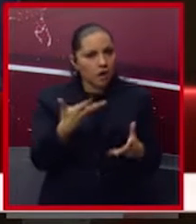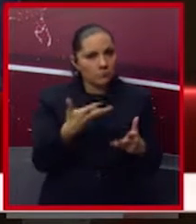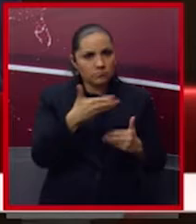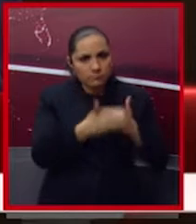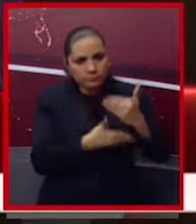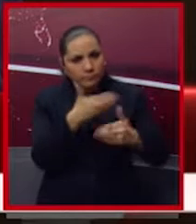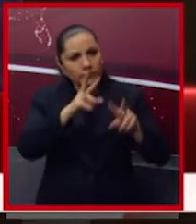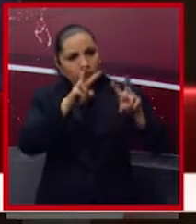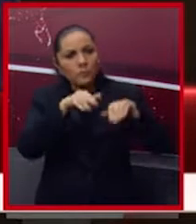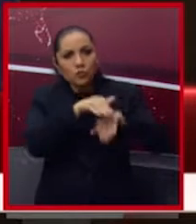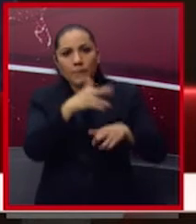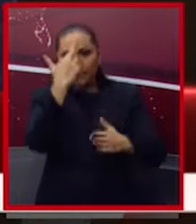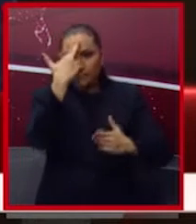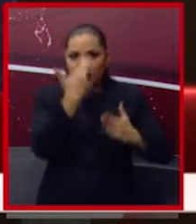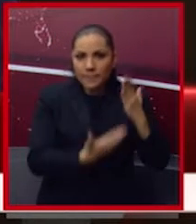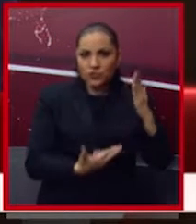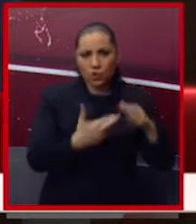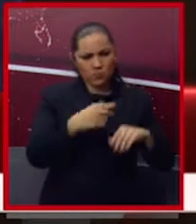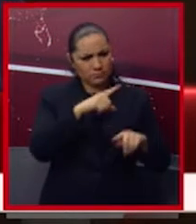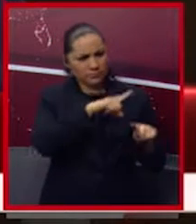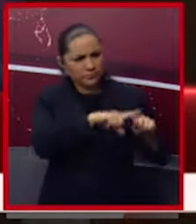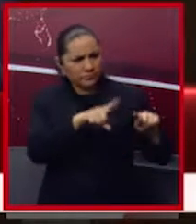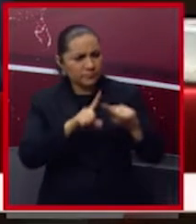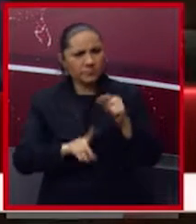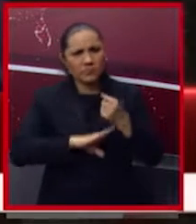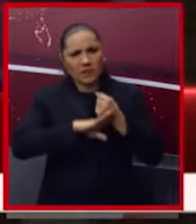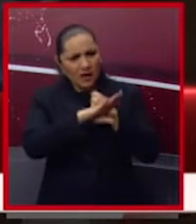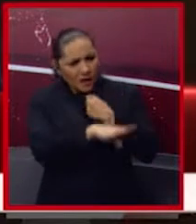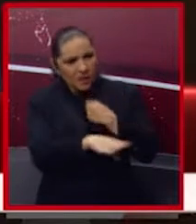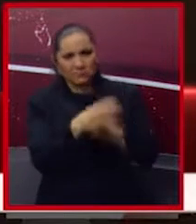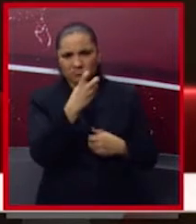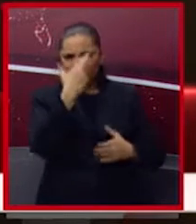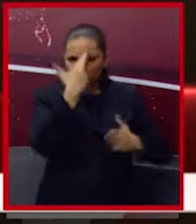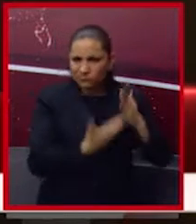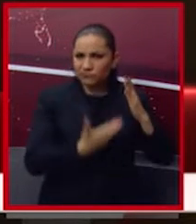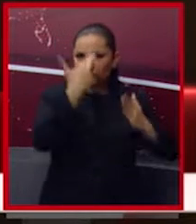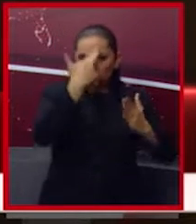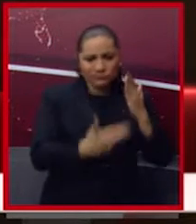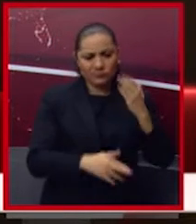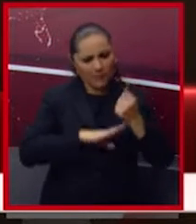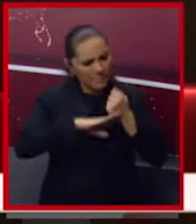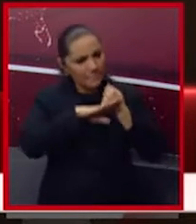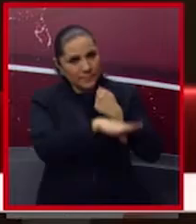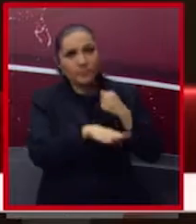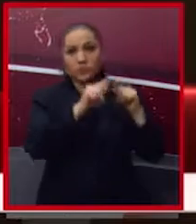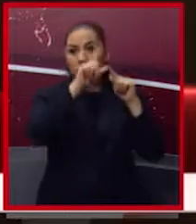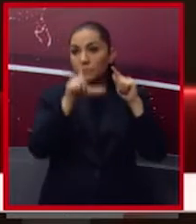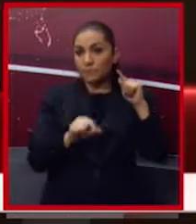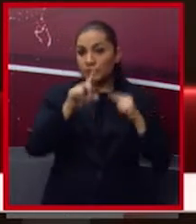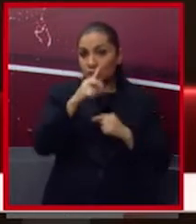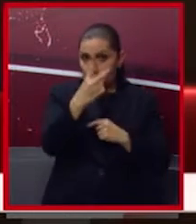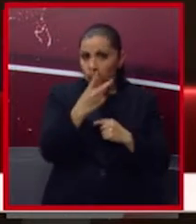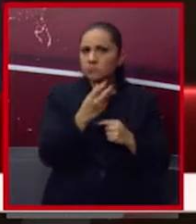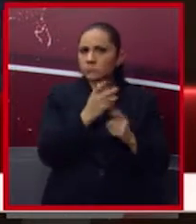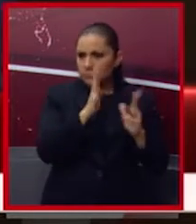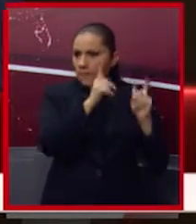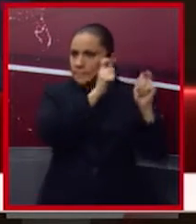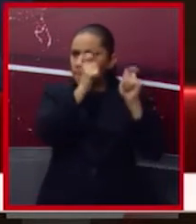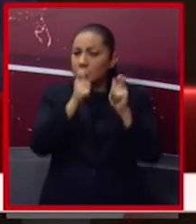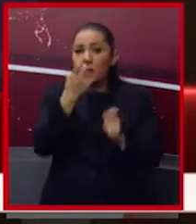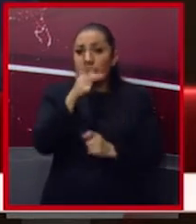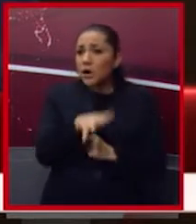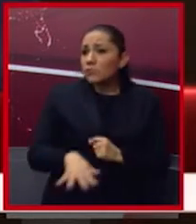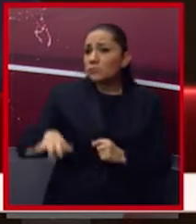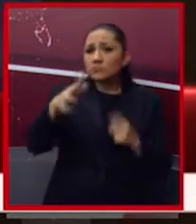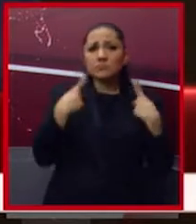y la delincuencia en las 32 entidades federativas. A pesar de lo anterior, la gente sigue padeciendo el flagelo de la